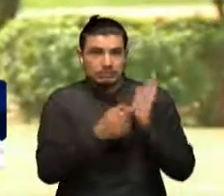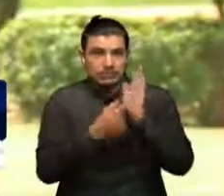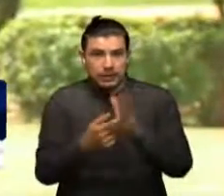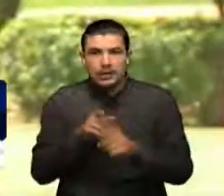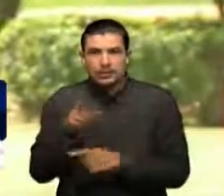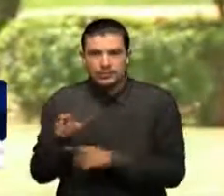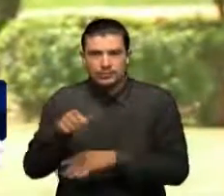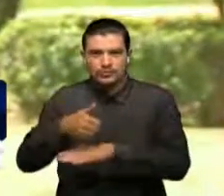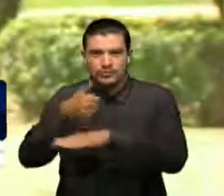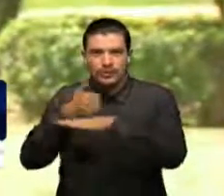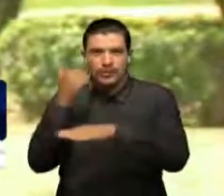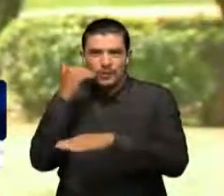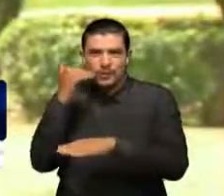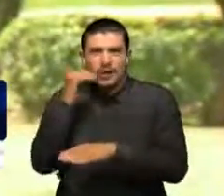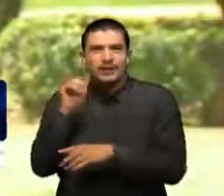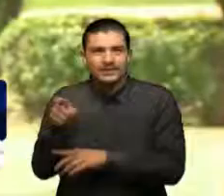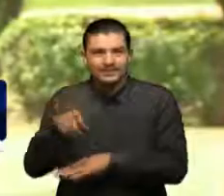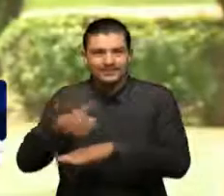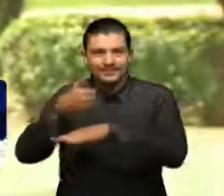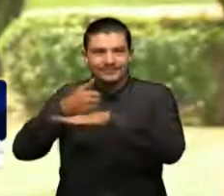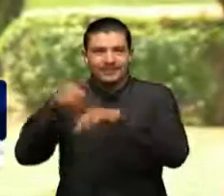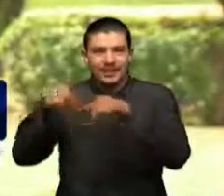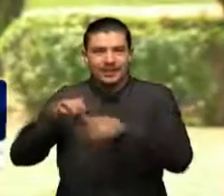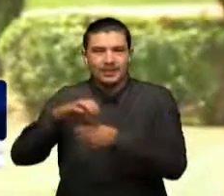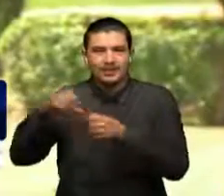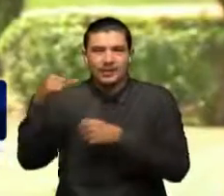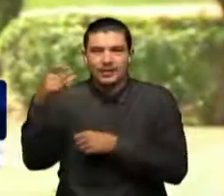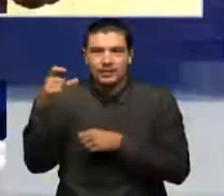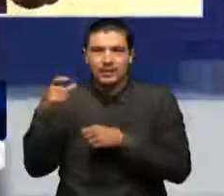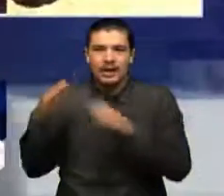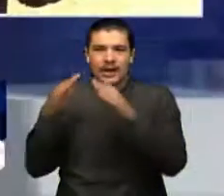esta Casa de la Verdad que funcionará aquí en la ciudad de Cúcuta.